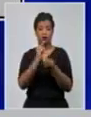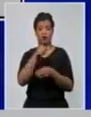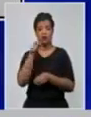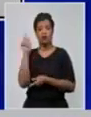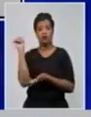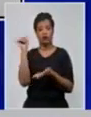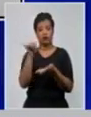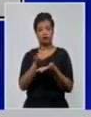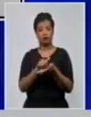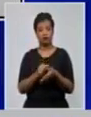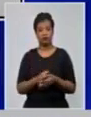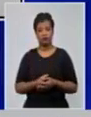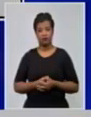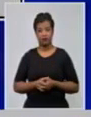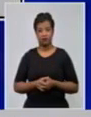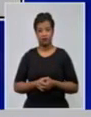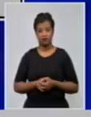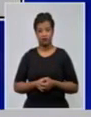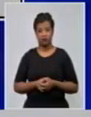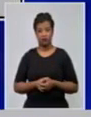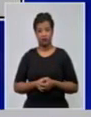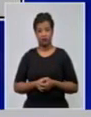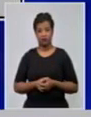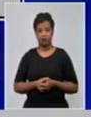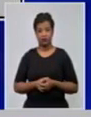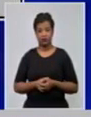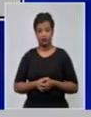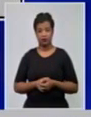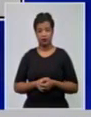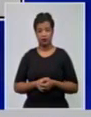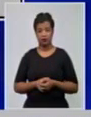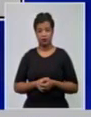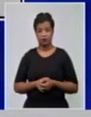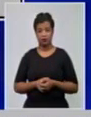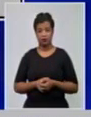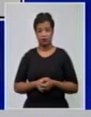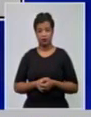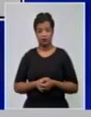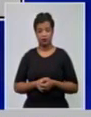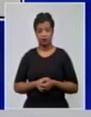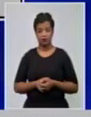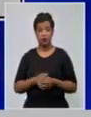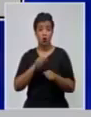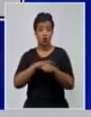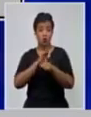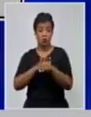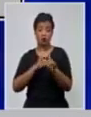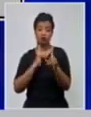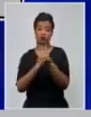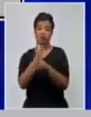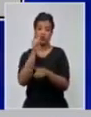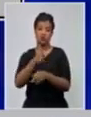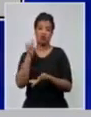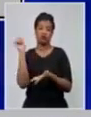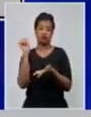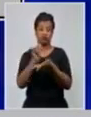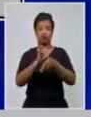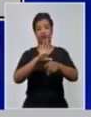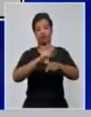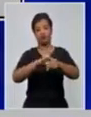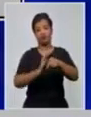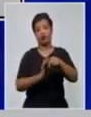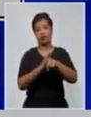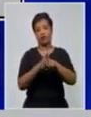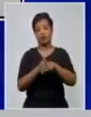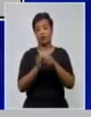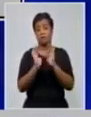con casos que se han ido infectando como consecuencia de los contactos con viajeros infectados. Con